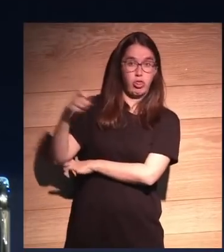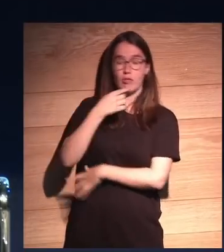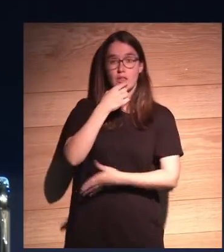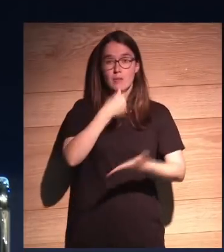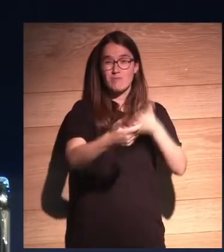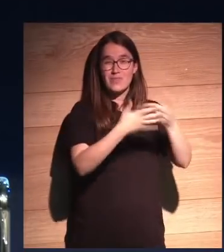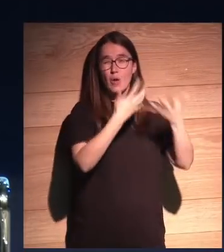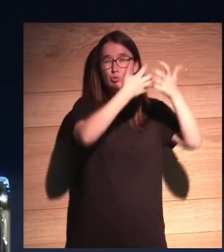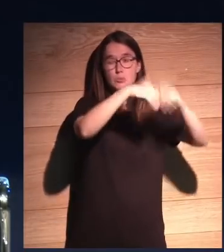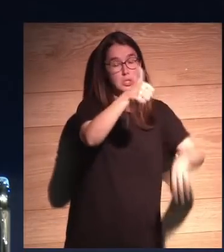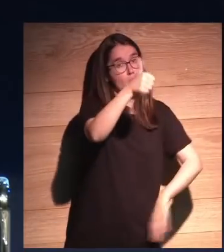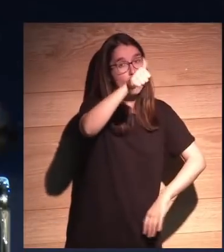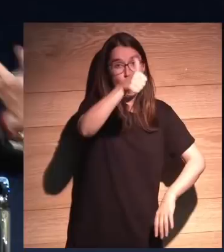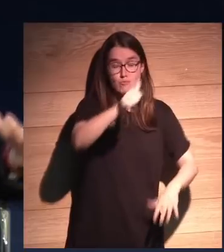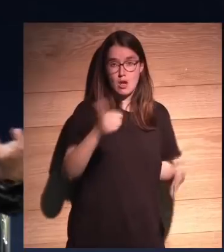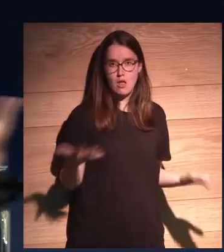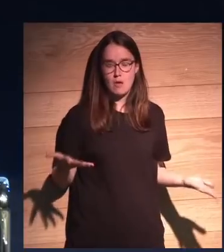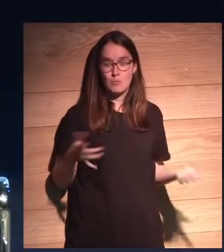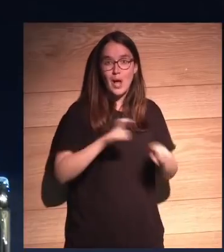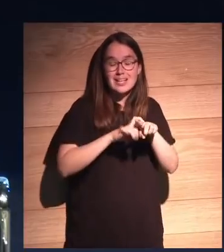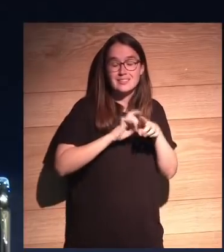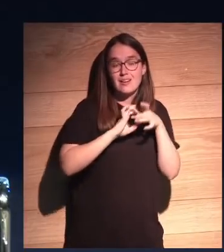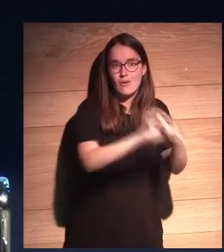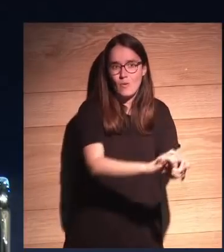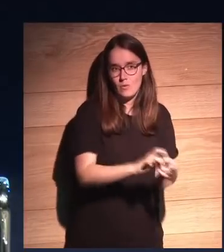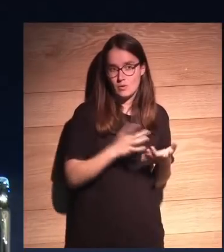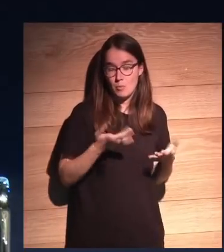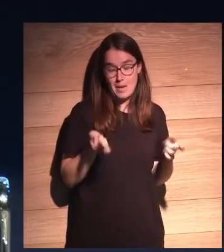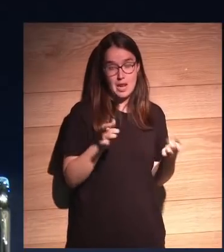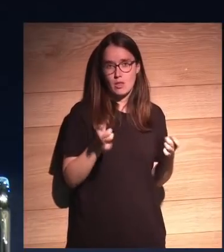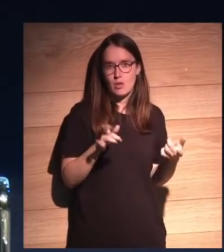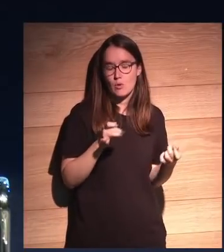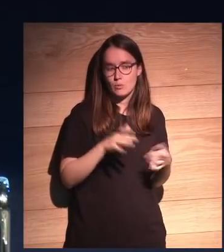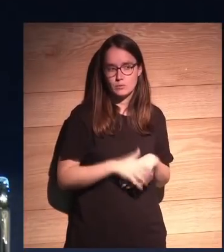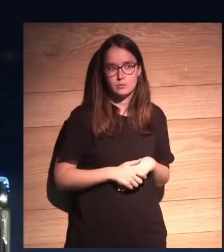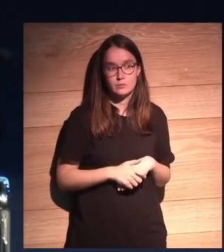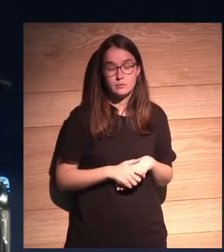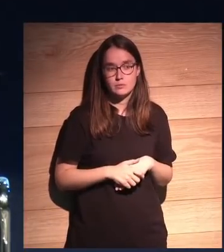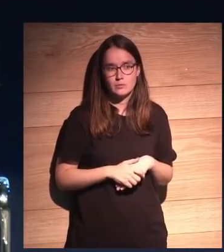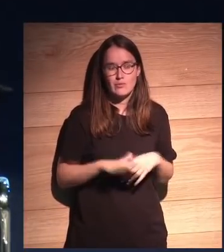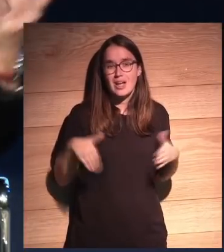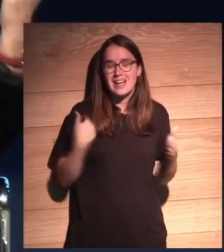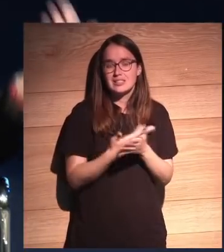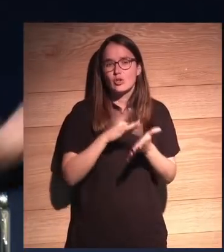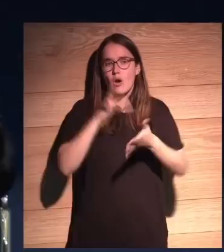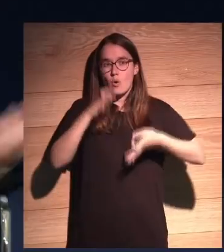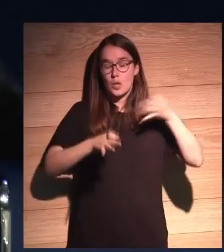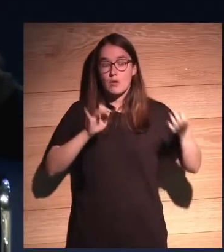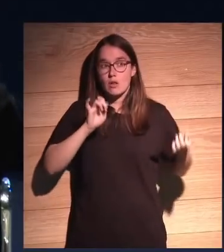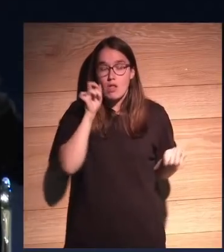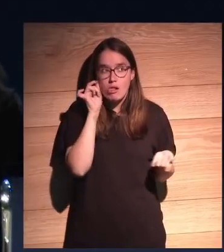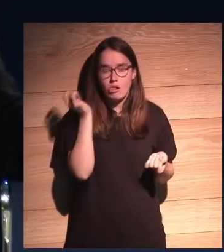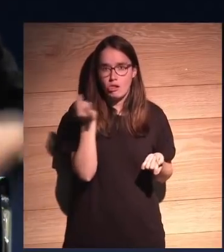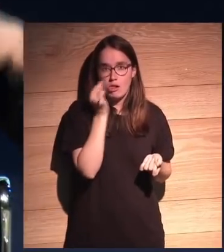atribuían automáticamente, puesto que su estilo era muy parecido a Frans Hals. Hubo hasta un juicio cuando se